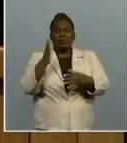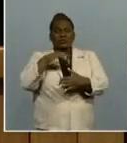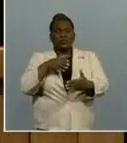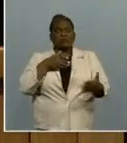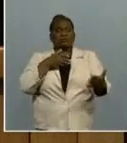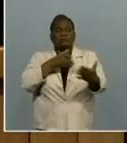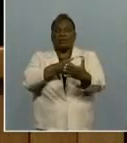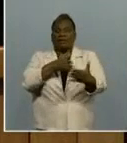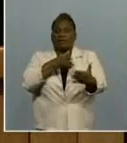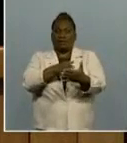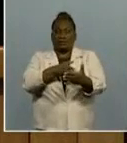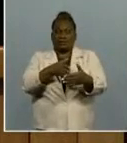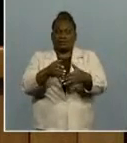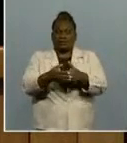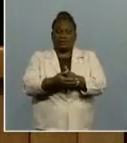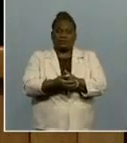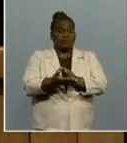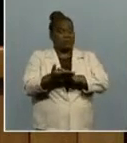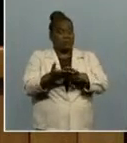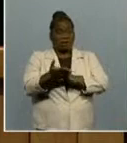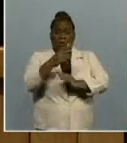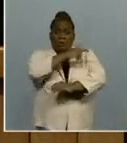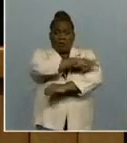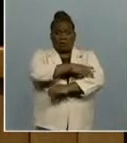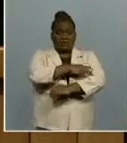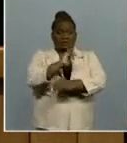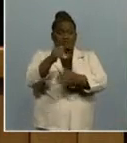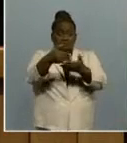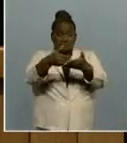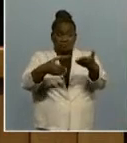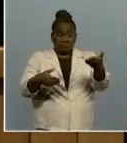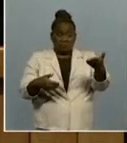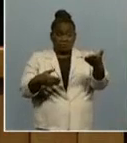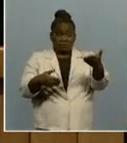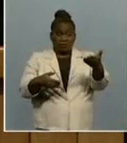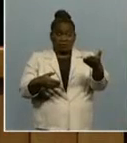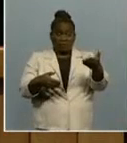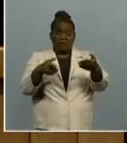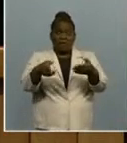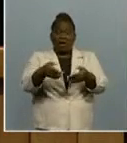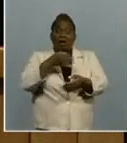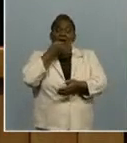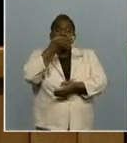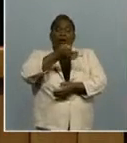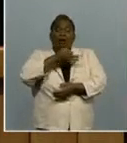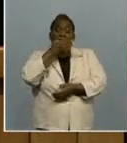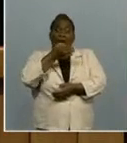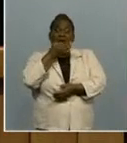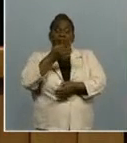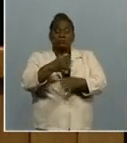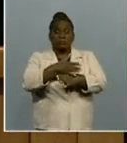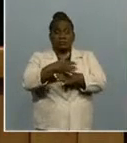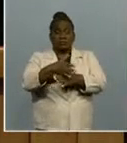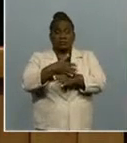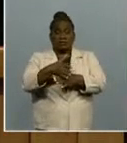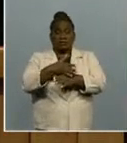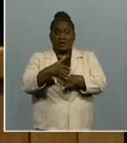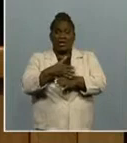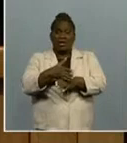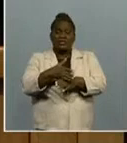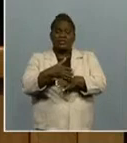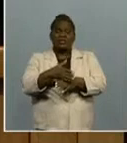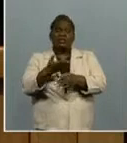o tutelas extranjeras en el informe central se pusieron con franqueza varios de los desafíos específicos